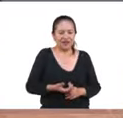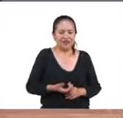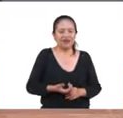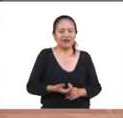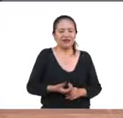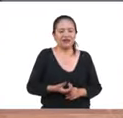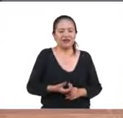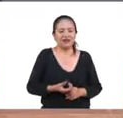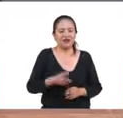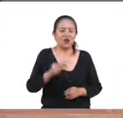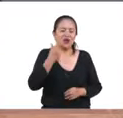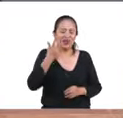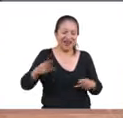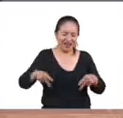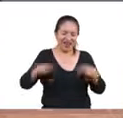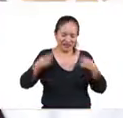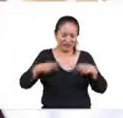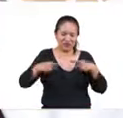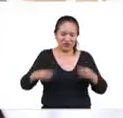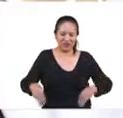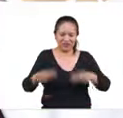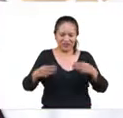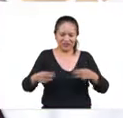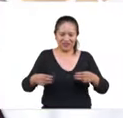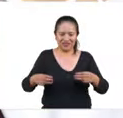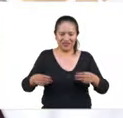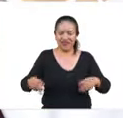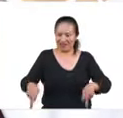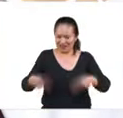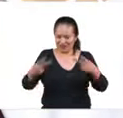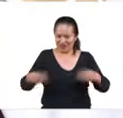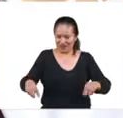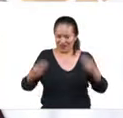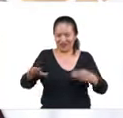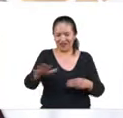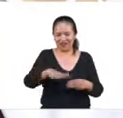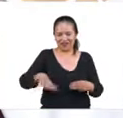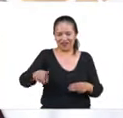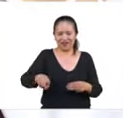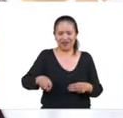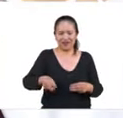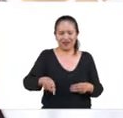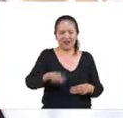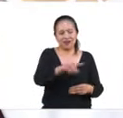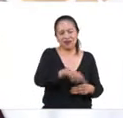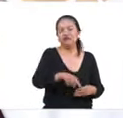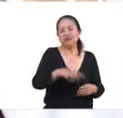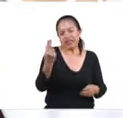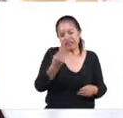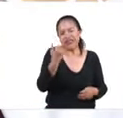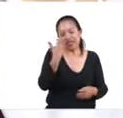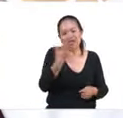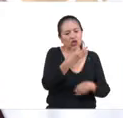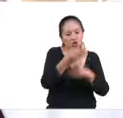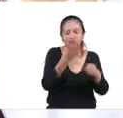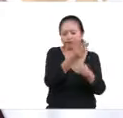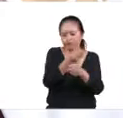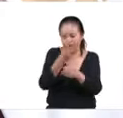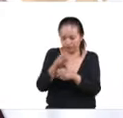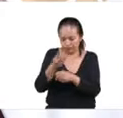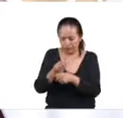los locatarios de la Merced es que la parte que no quedó arreglada, pues también se arregle. Estamos viendo